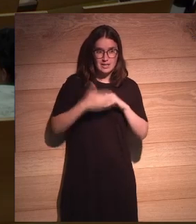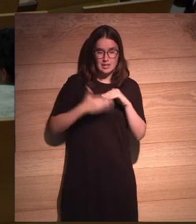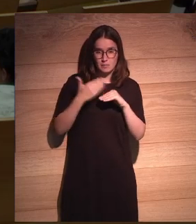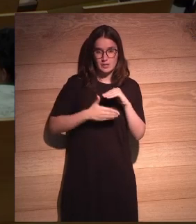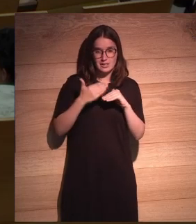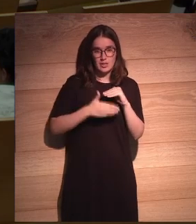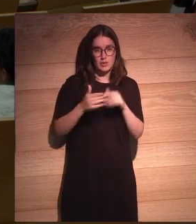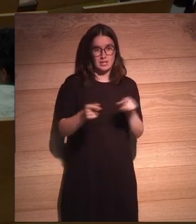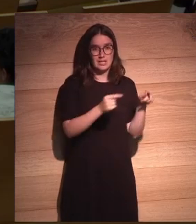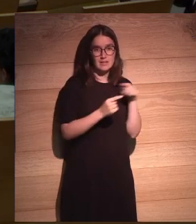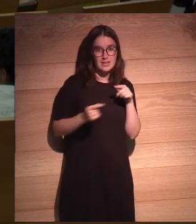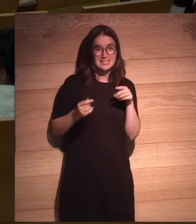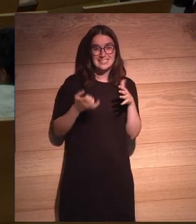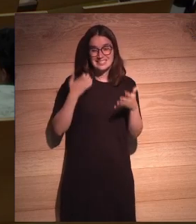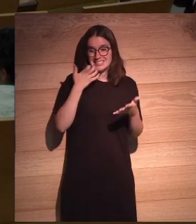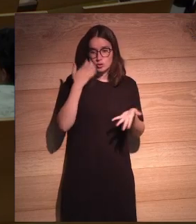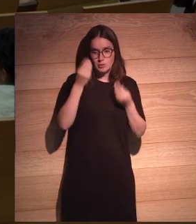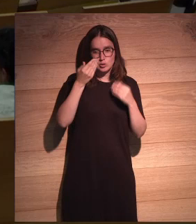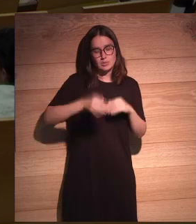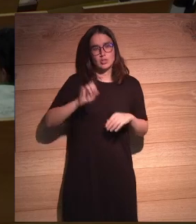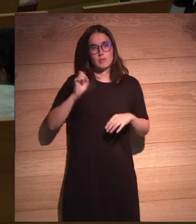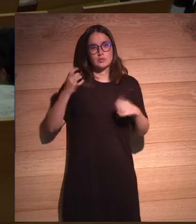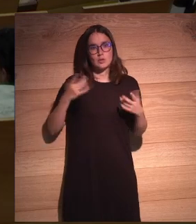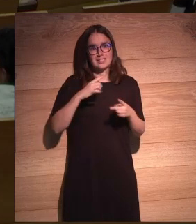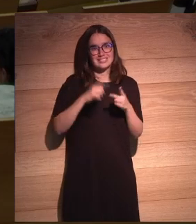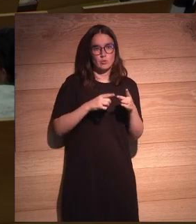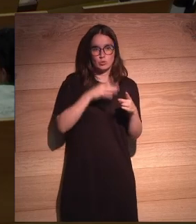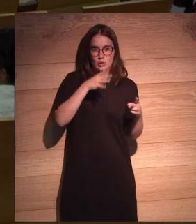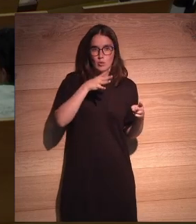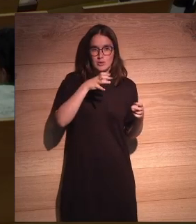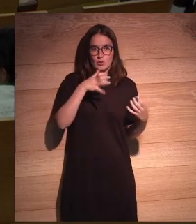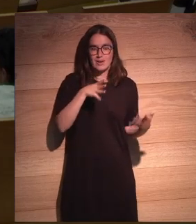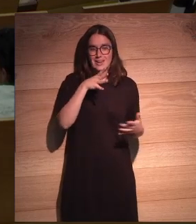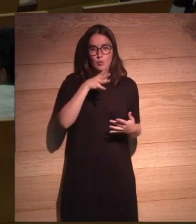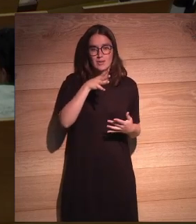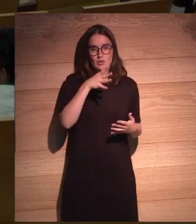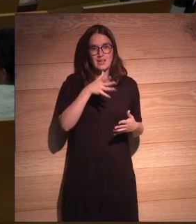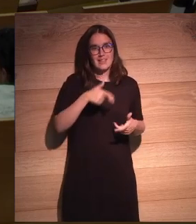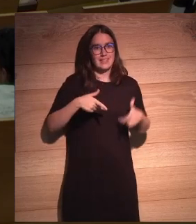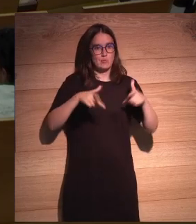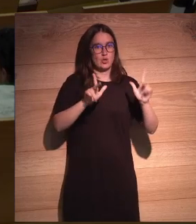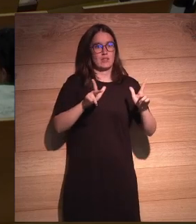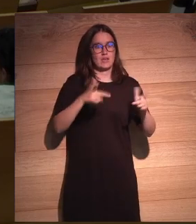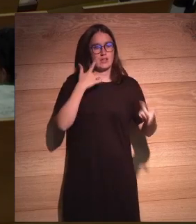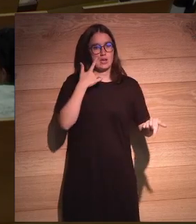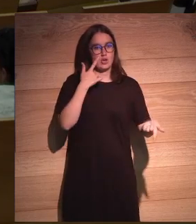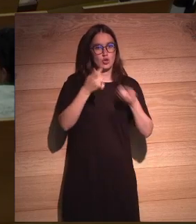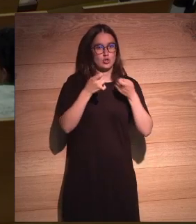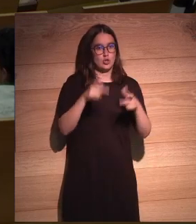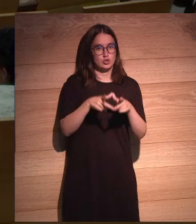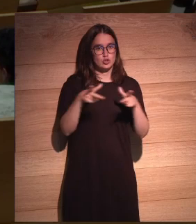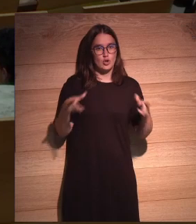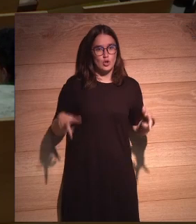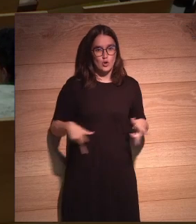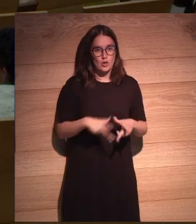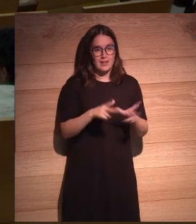limitación del debate, sino creo que es mucho más importante recurrir al segundo argumento, que es el argumento de la democracia y del control